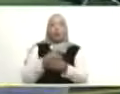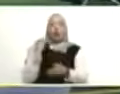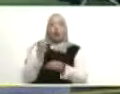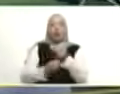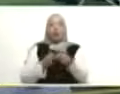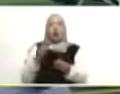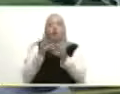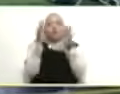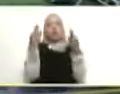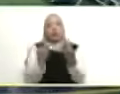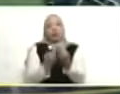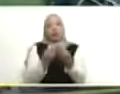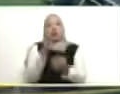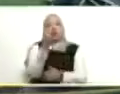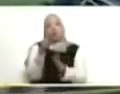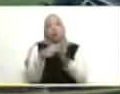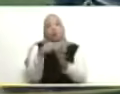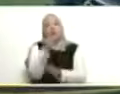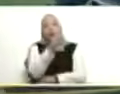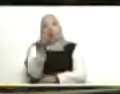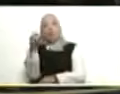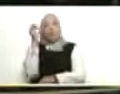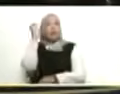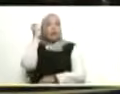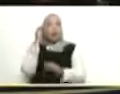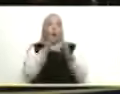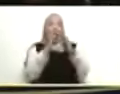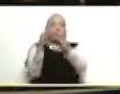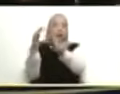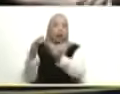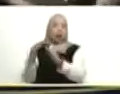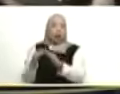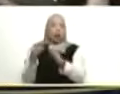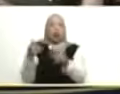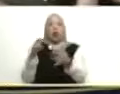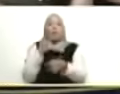haciendo familia, 200.000 viviendas.